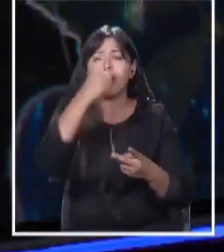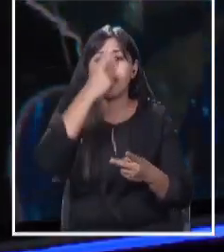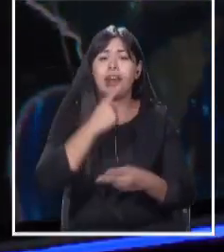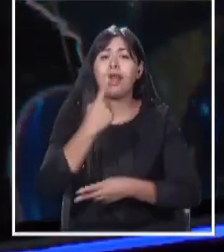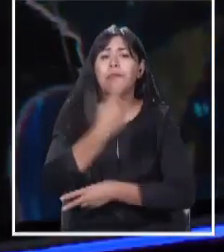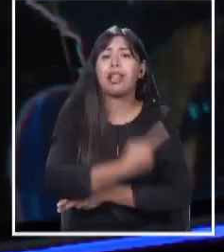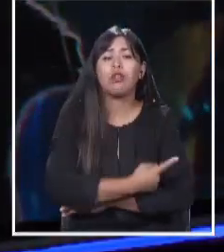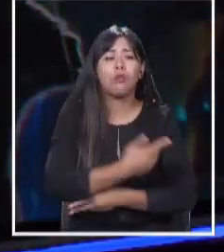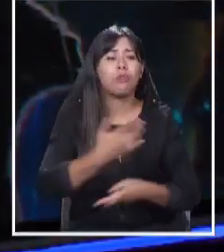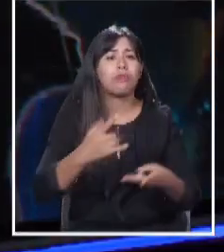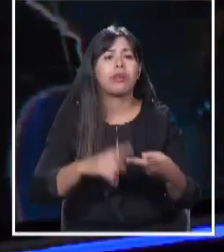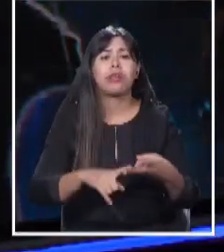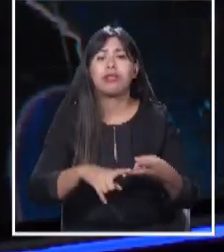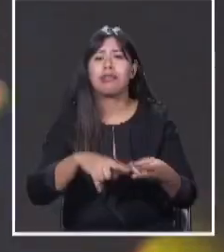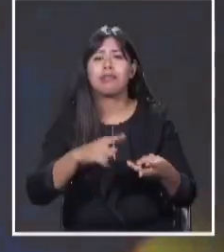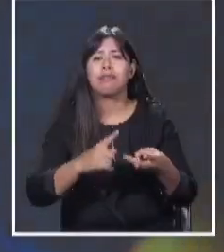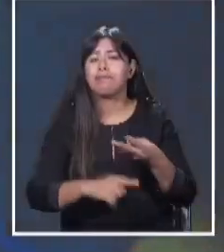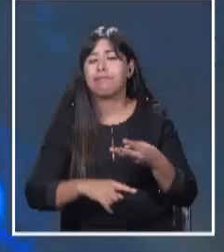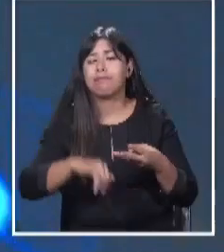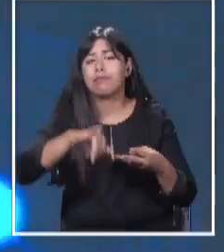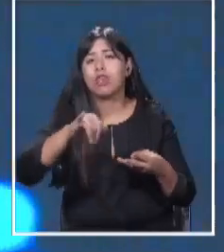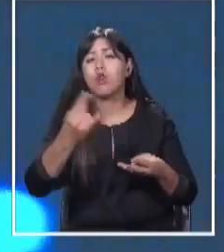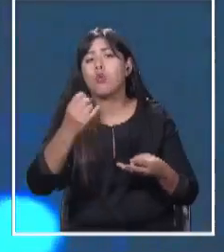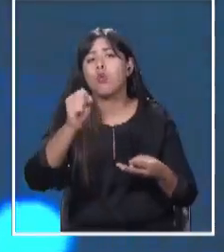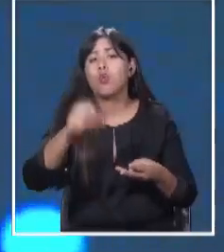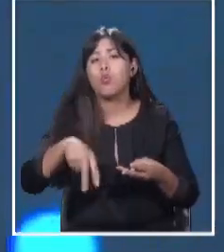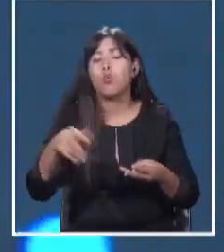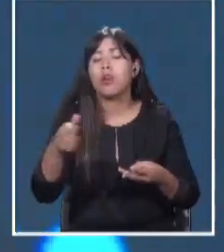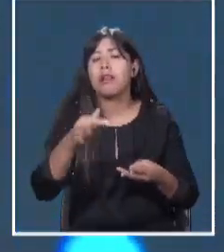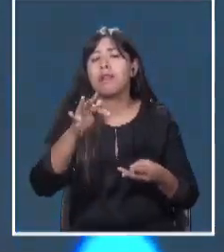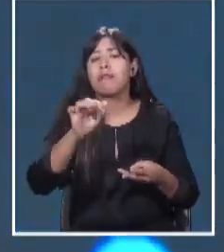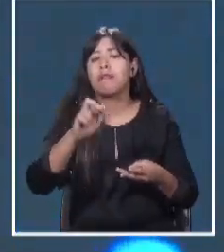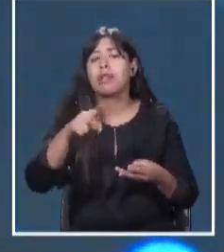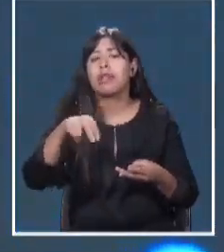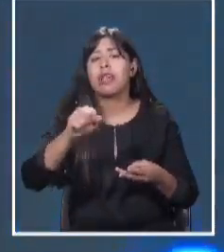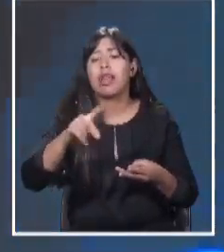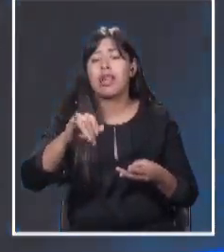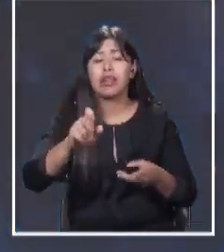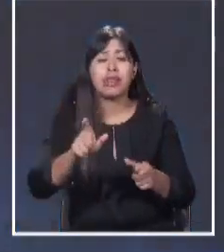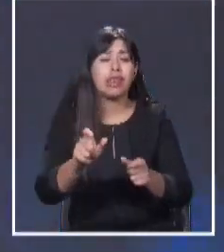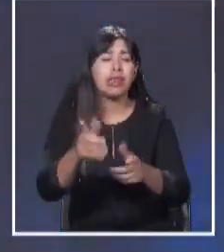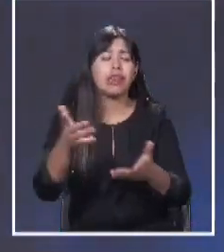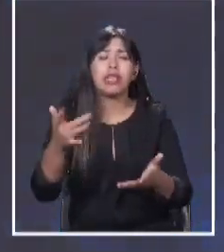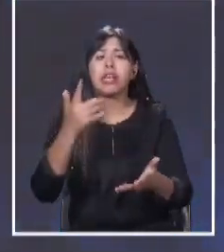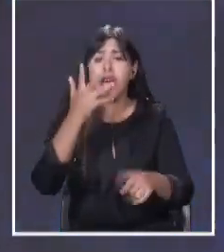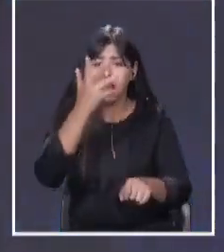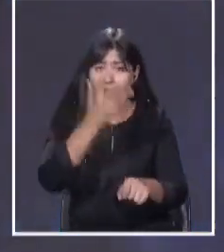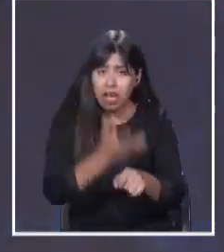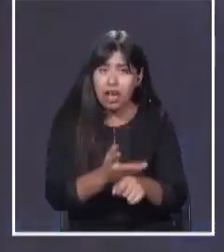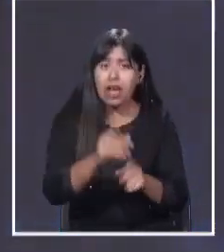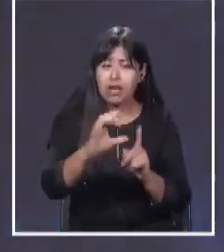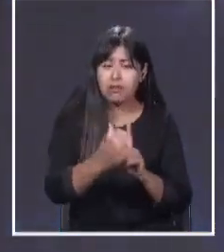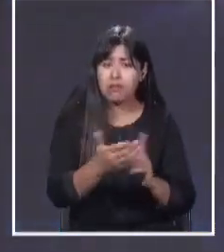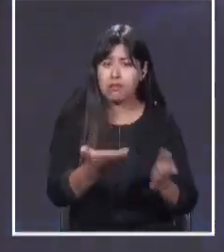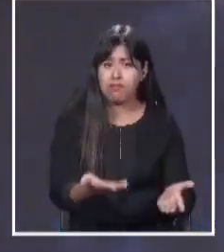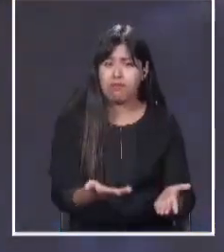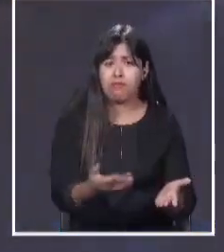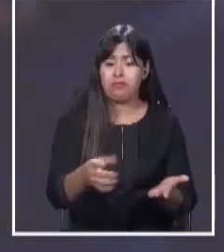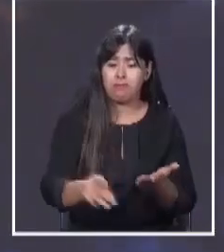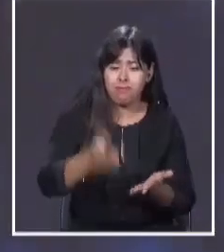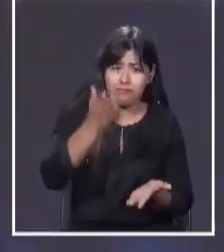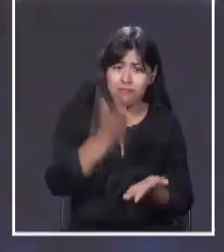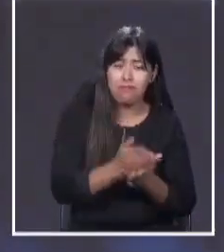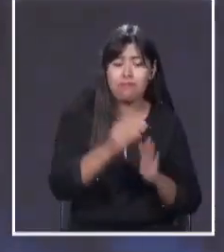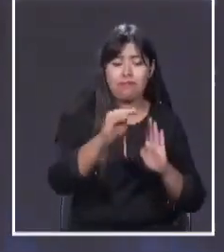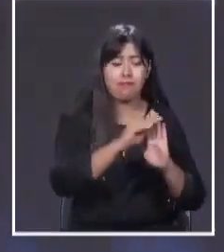cultura que está invisibilizada para un gran porcentaje de la población, que es donde se están tomando las decisiones, ¿ya? Es donde se están